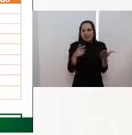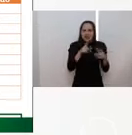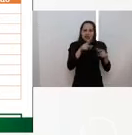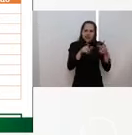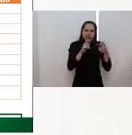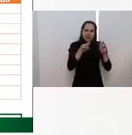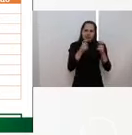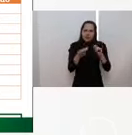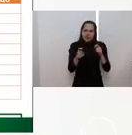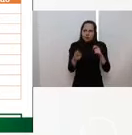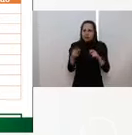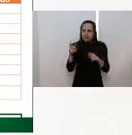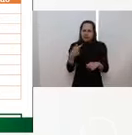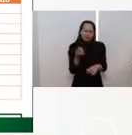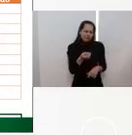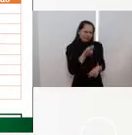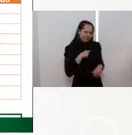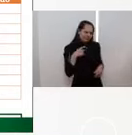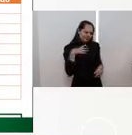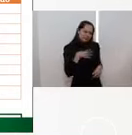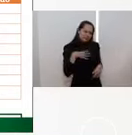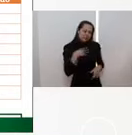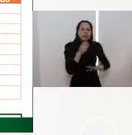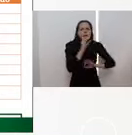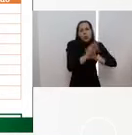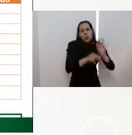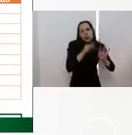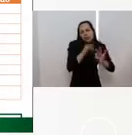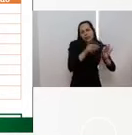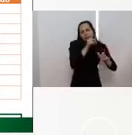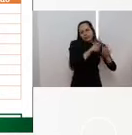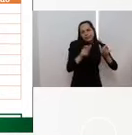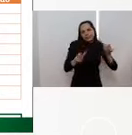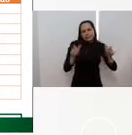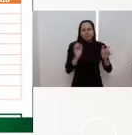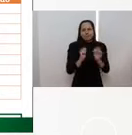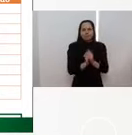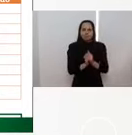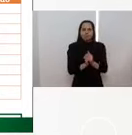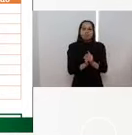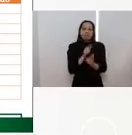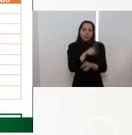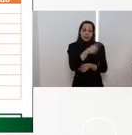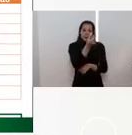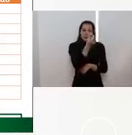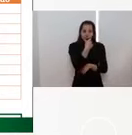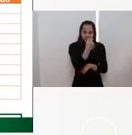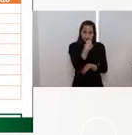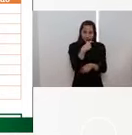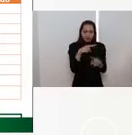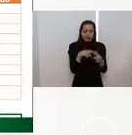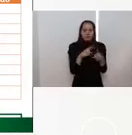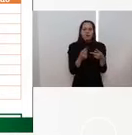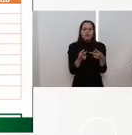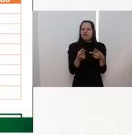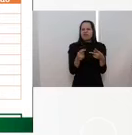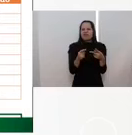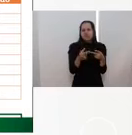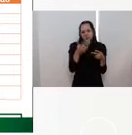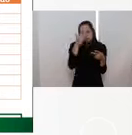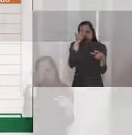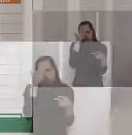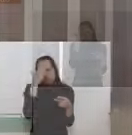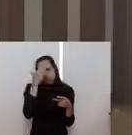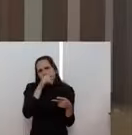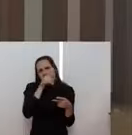incómodo a la gente pero era la seguridad de cada uno de ellos y administración de medicamentos la entrega de medicamentos ustedes